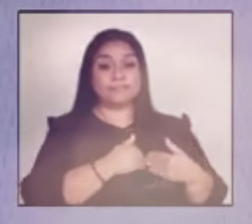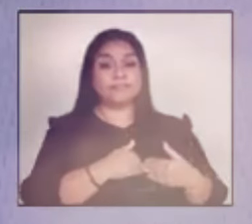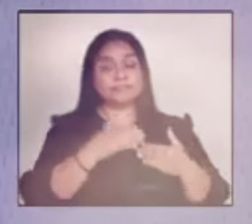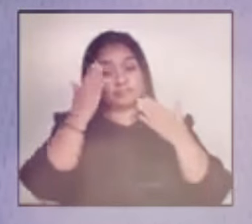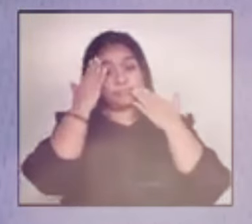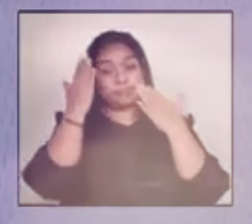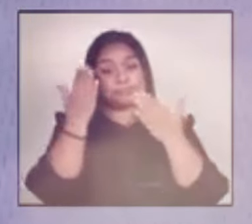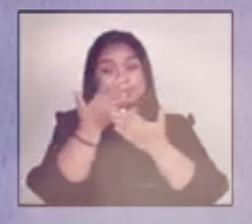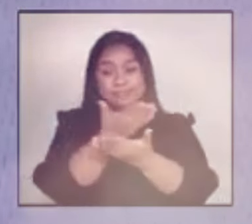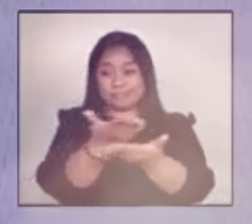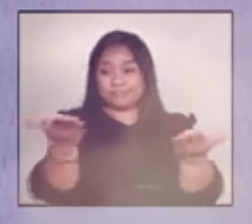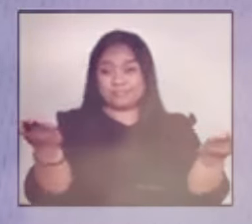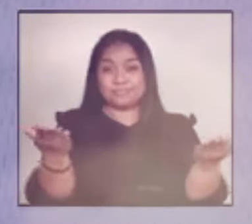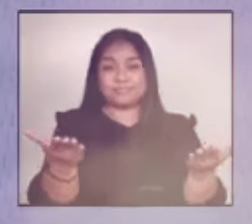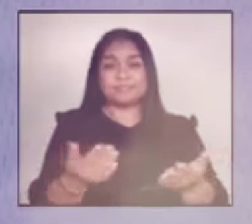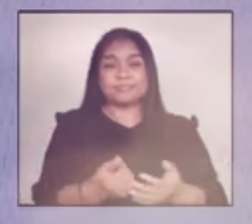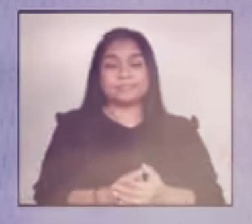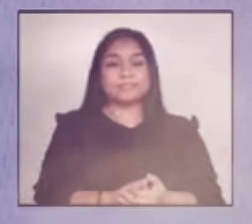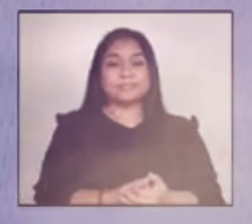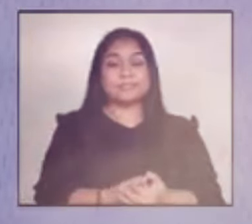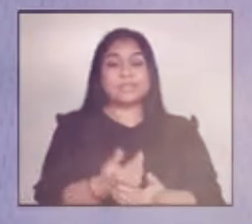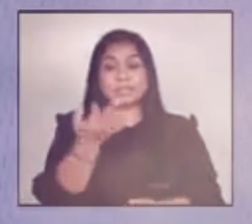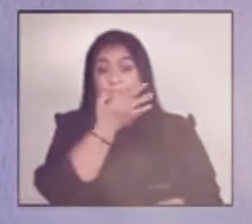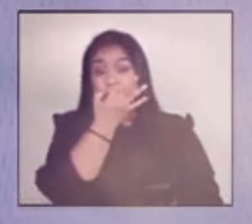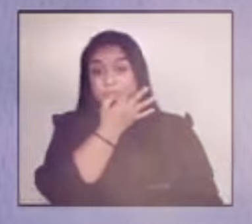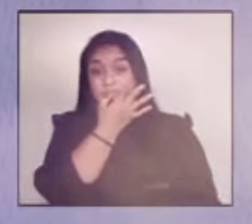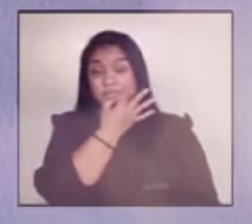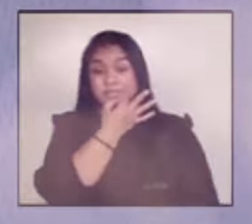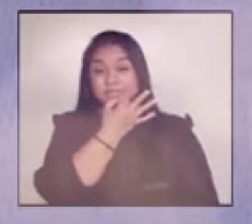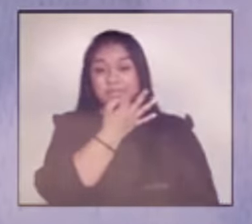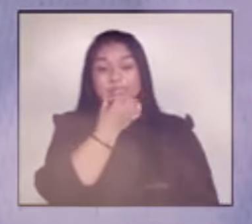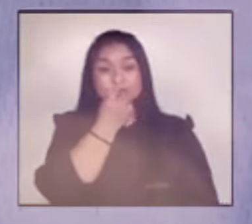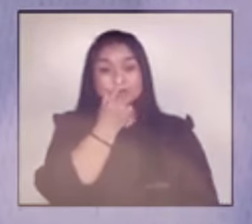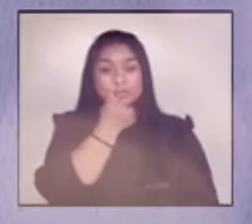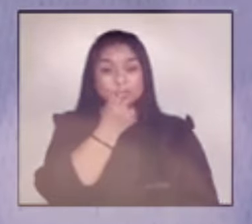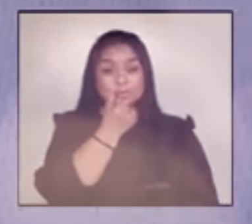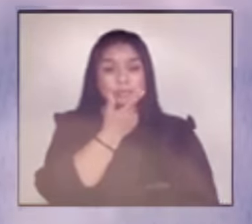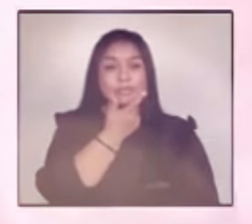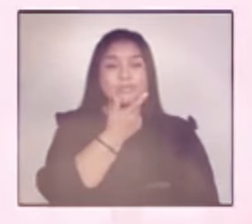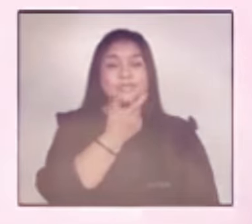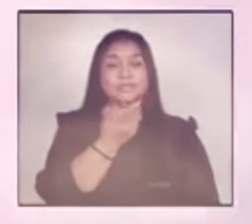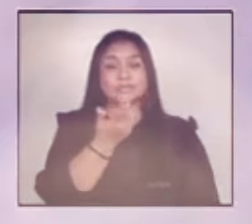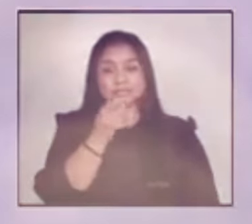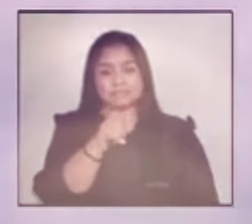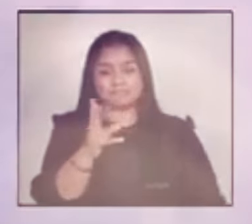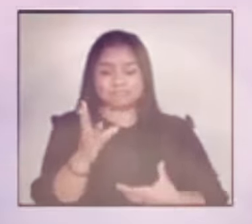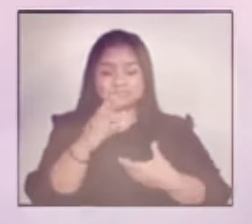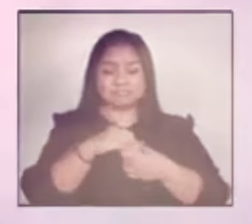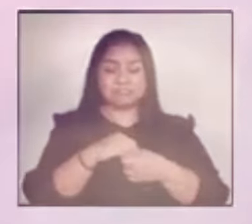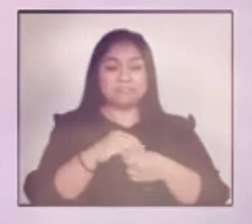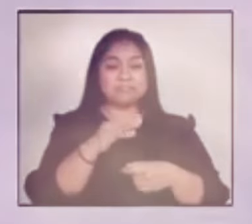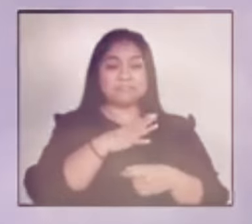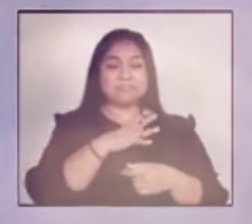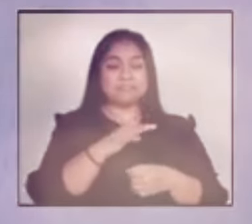Gracias a ustedes, a las mujeres, a los hombres que componen el pueblo de